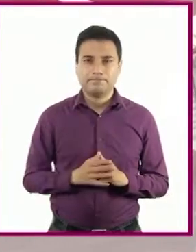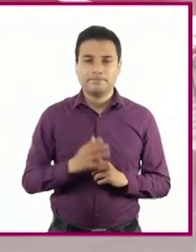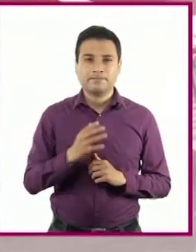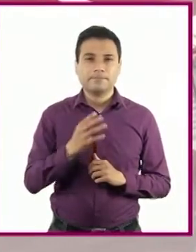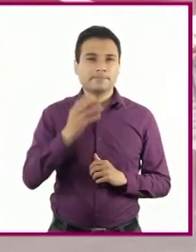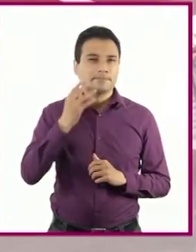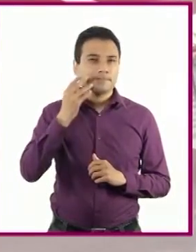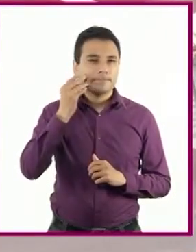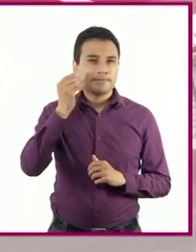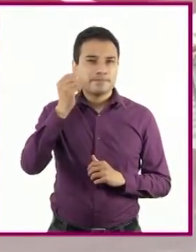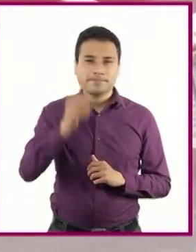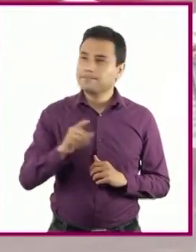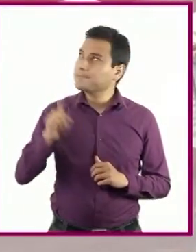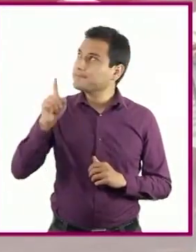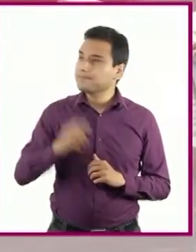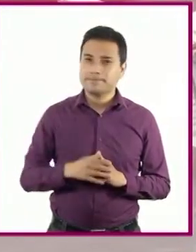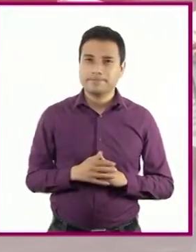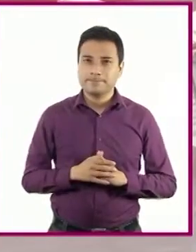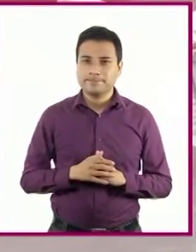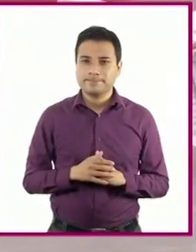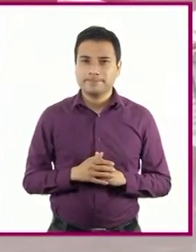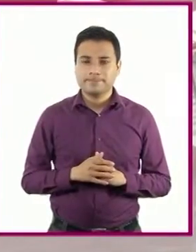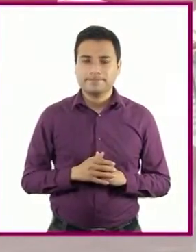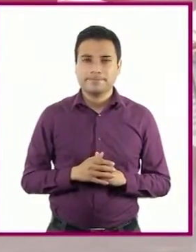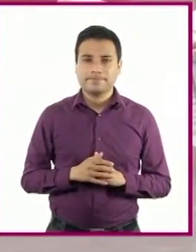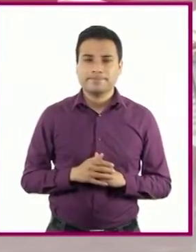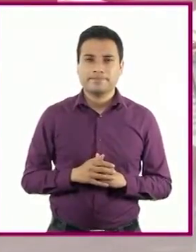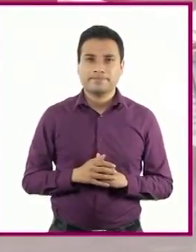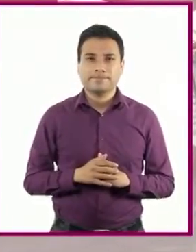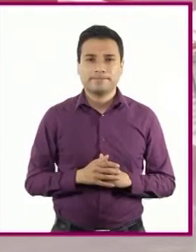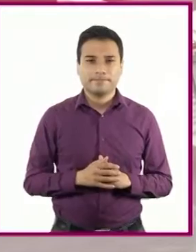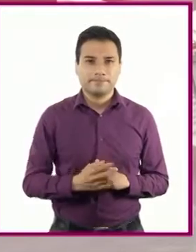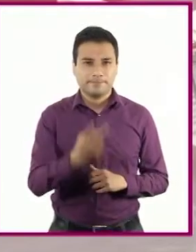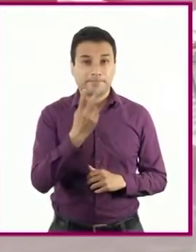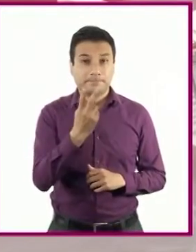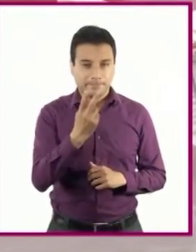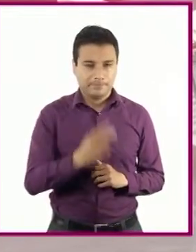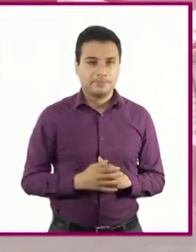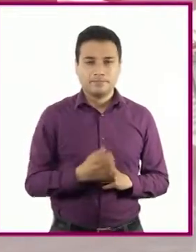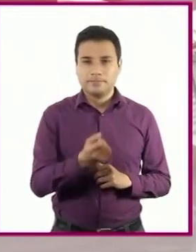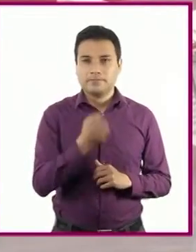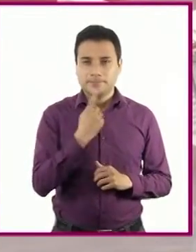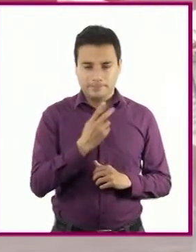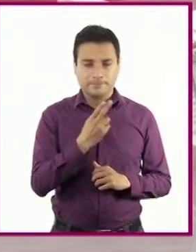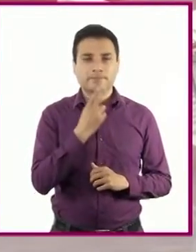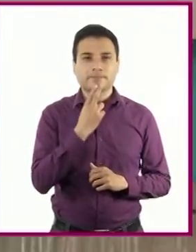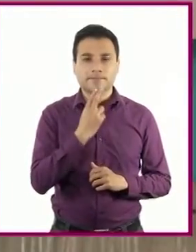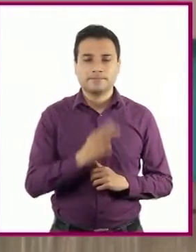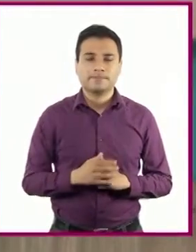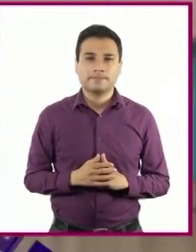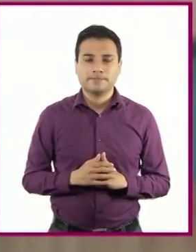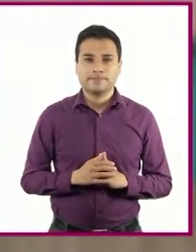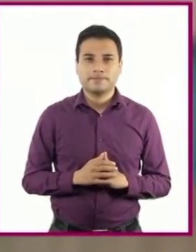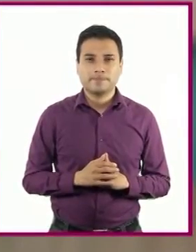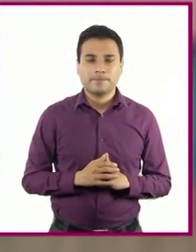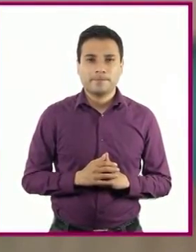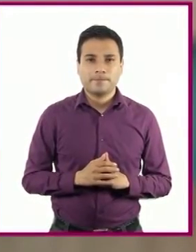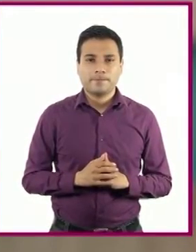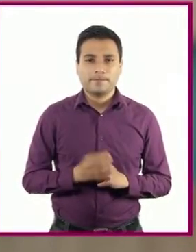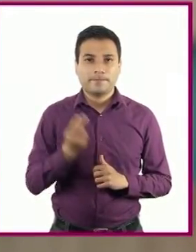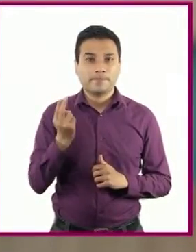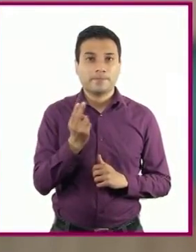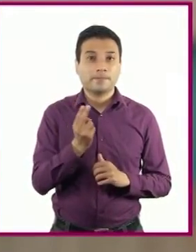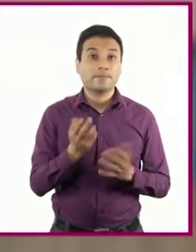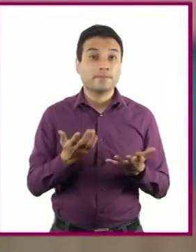limón como la sustancia ácida y añadiremos 2 medicamentos diferentes como sustancia básica. ¿Qué